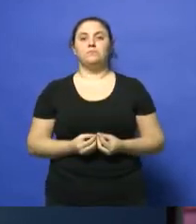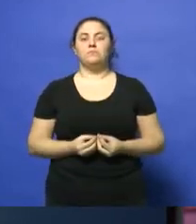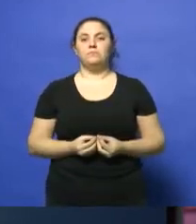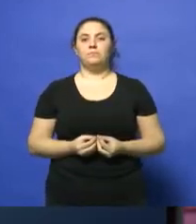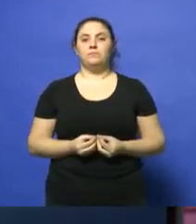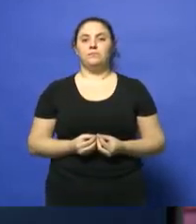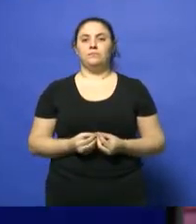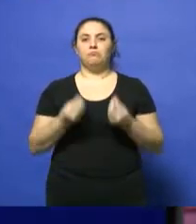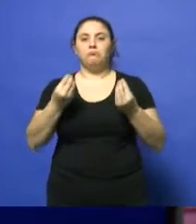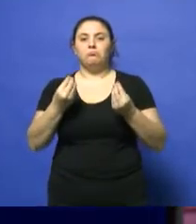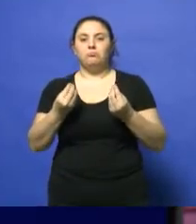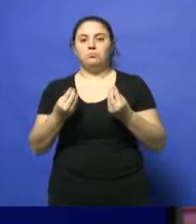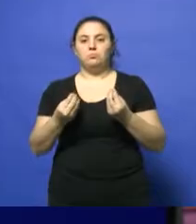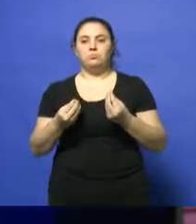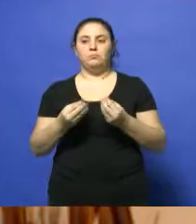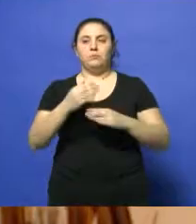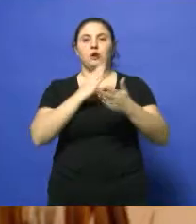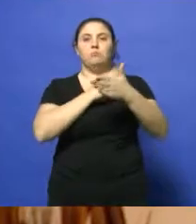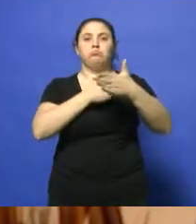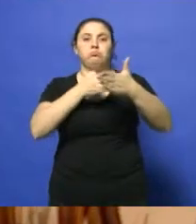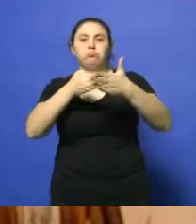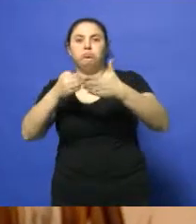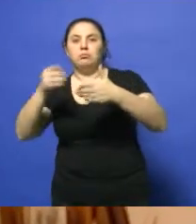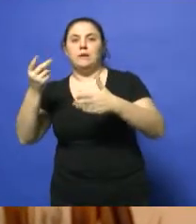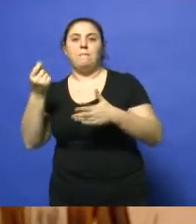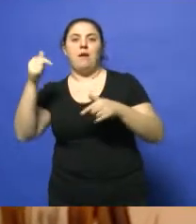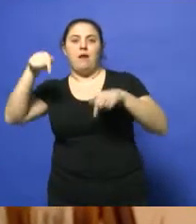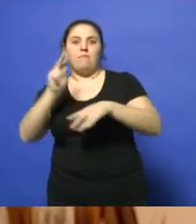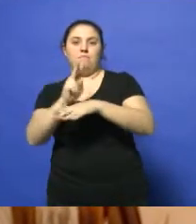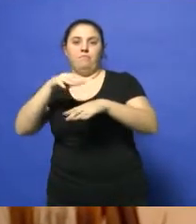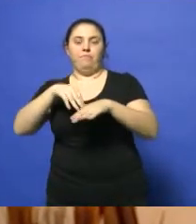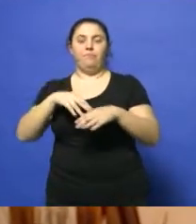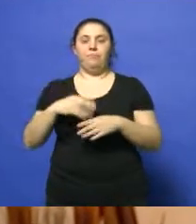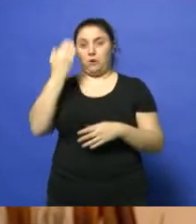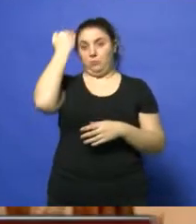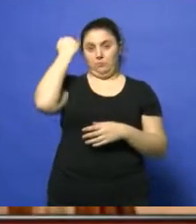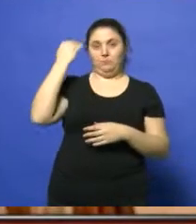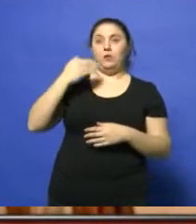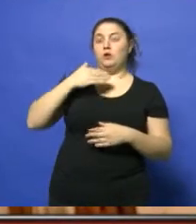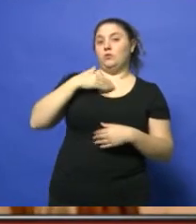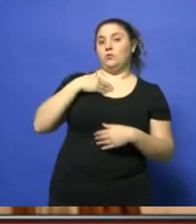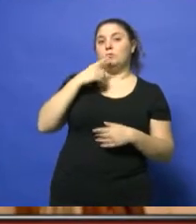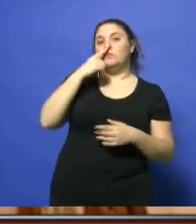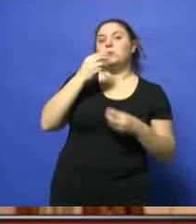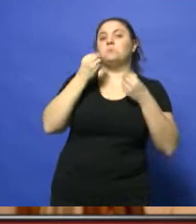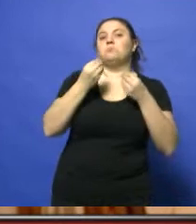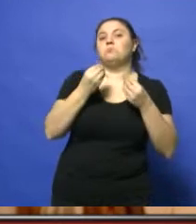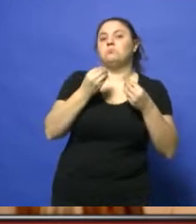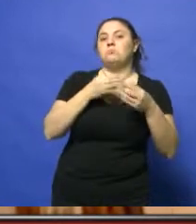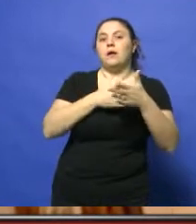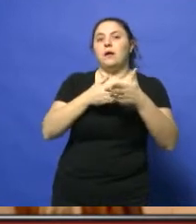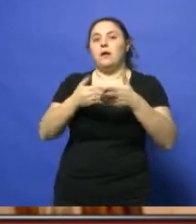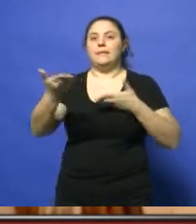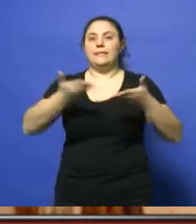que es el estacionamiento medido en Villa María. A nosotros lo que nos interesa es que el servicio de estacionamiento medido